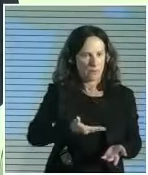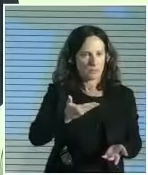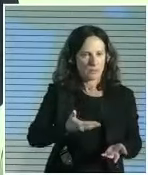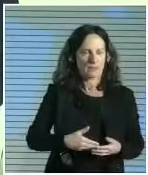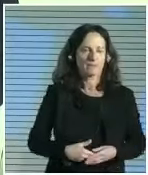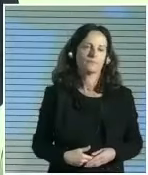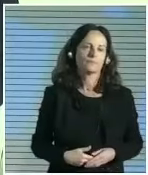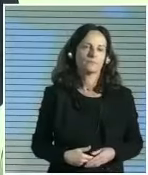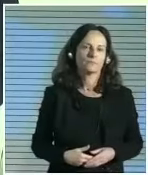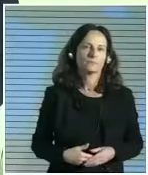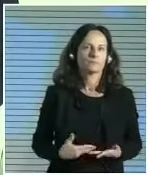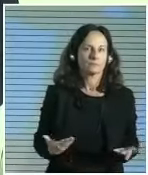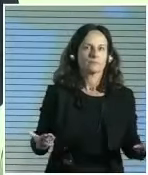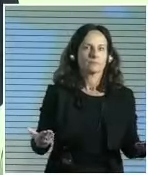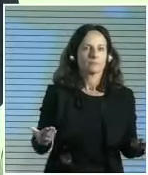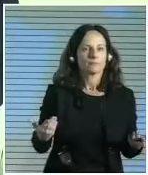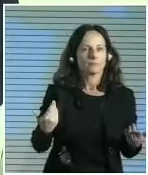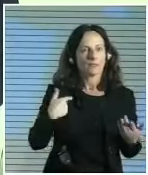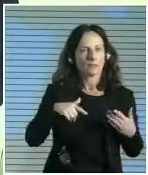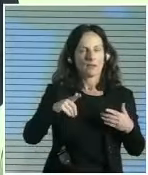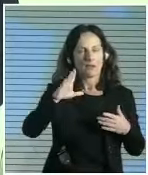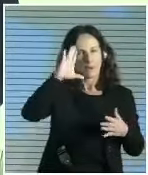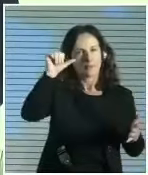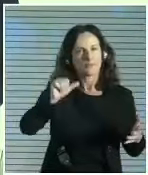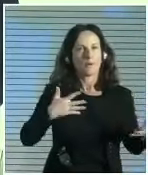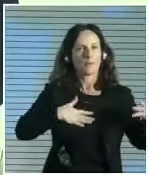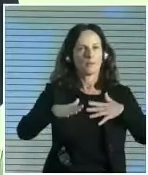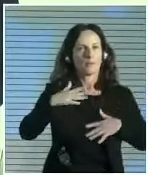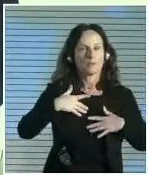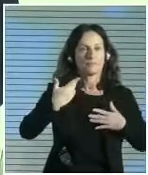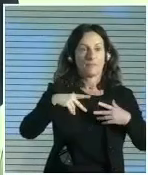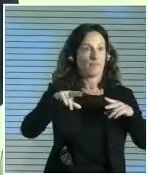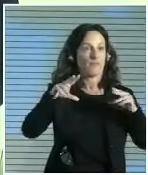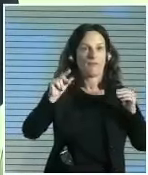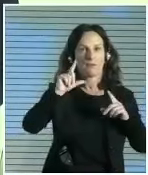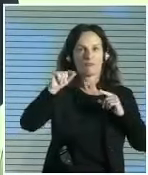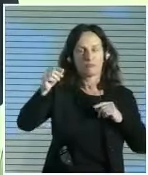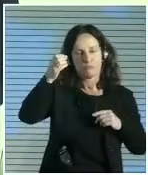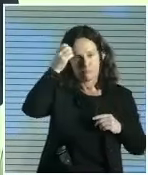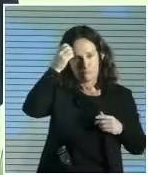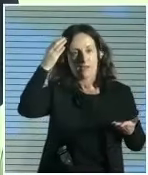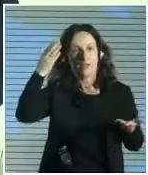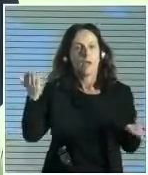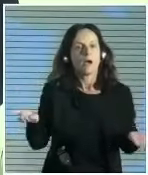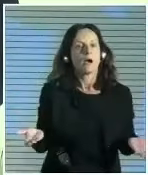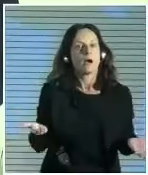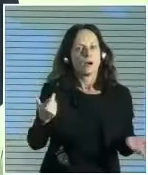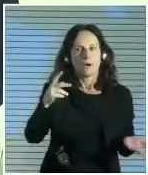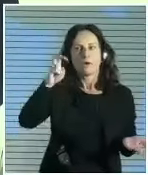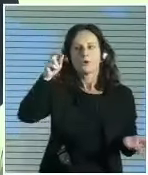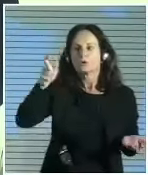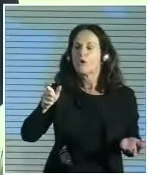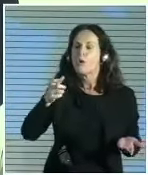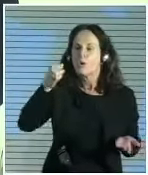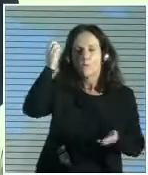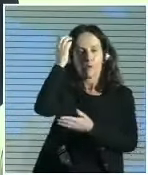frontera del conocimiento de los datos sobre la transformación sostenible y claro,